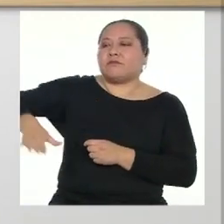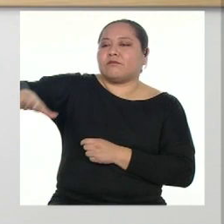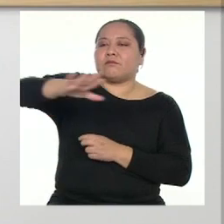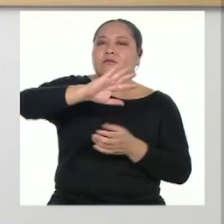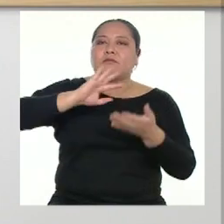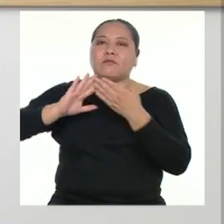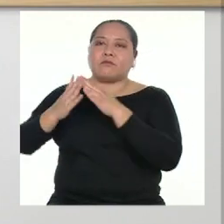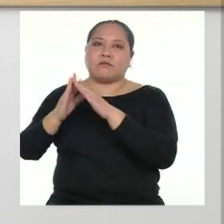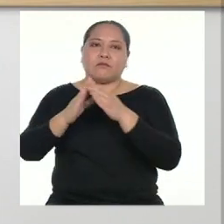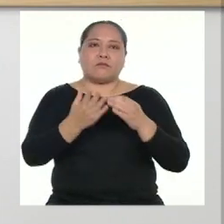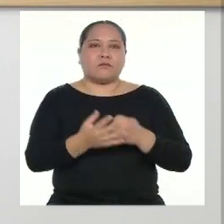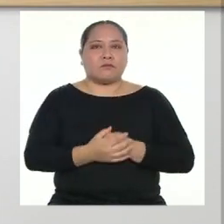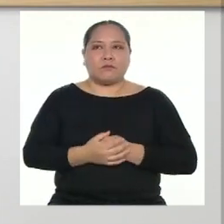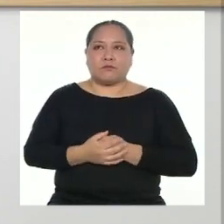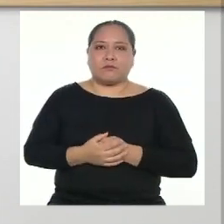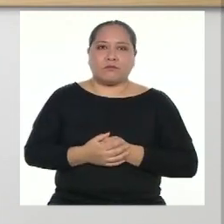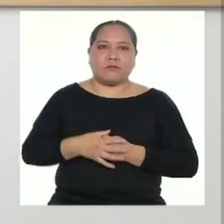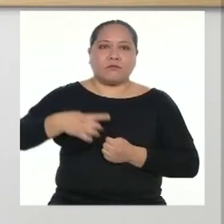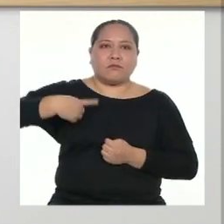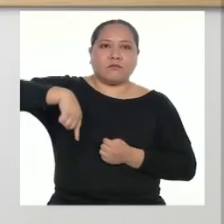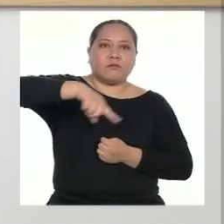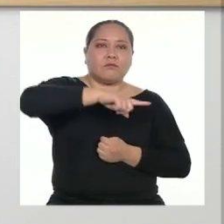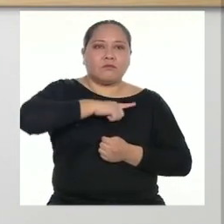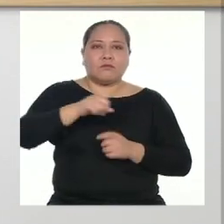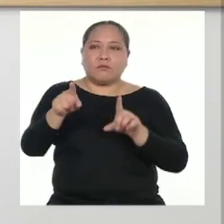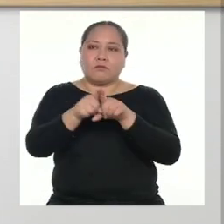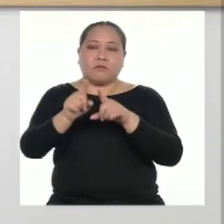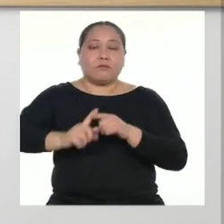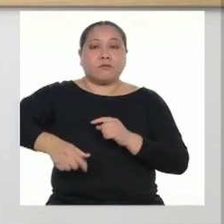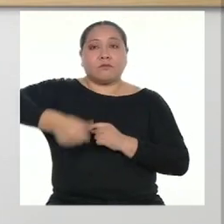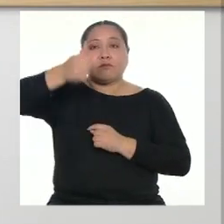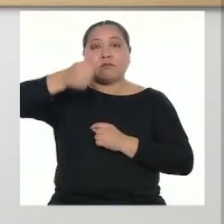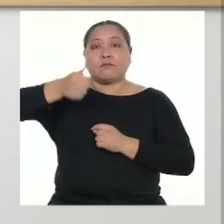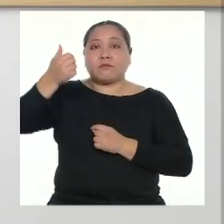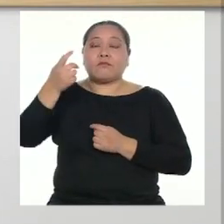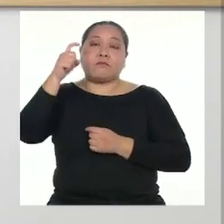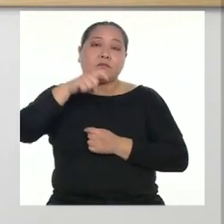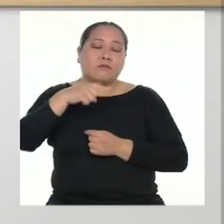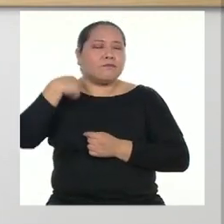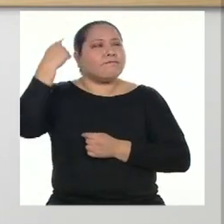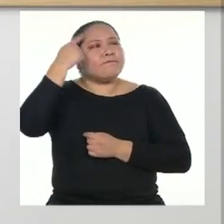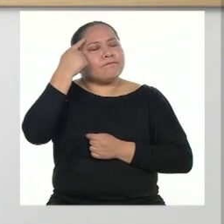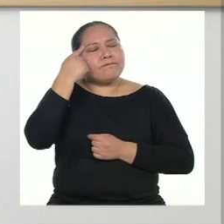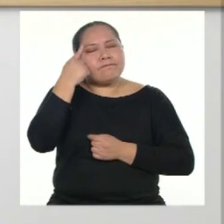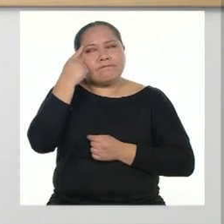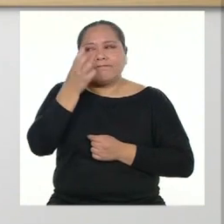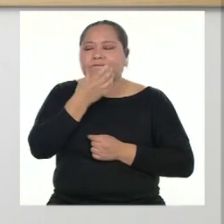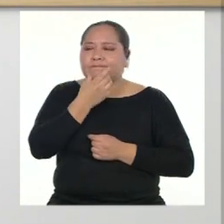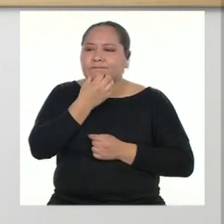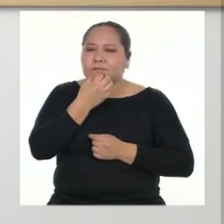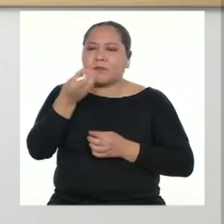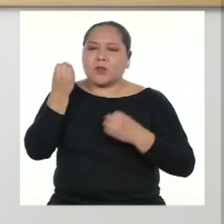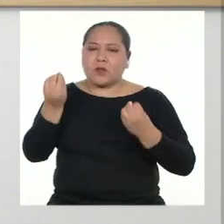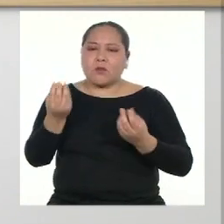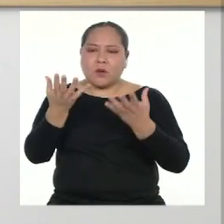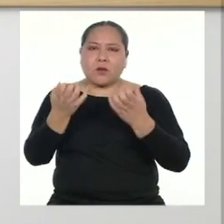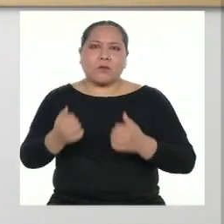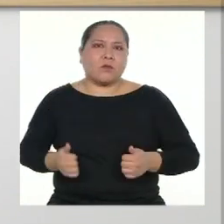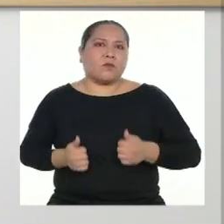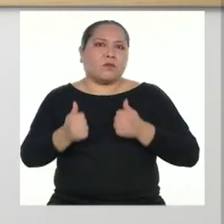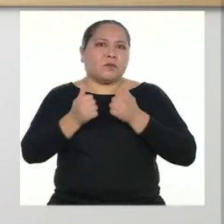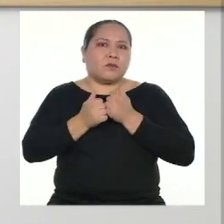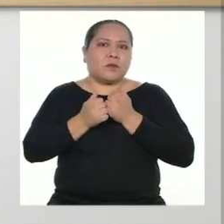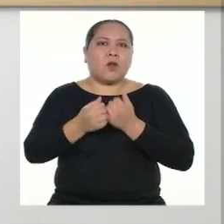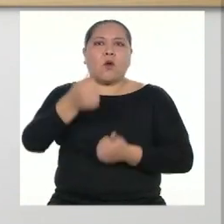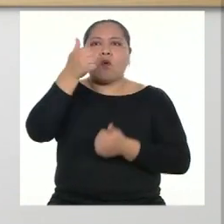población. Tanto nosotros como las autoridades deberíamos pensar todo el tiempo cómo queremos vivir y